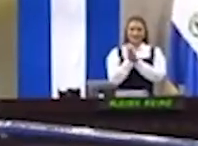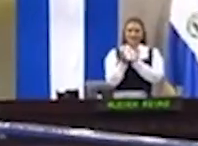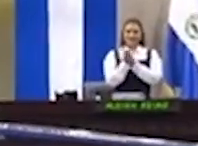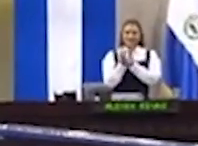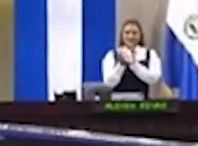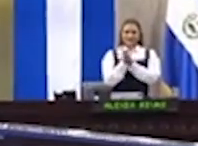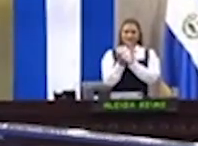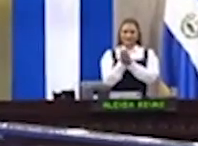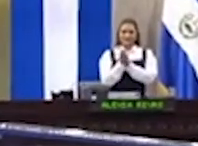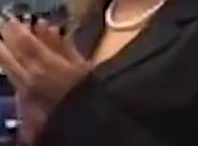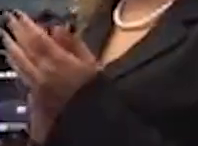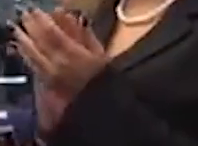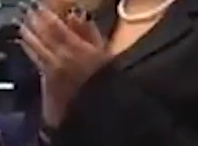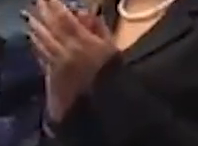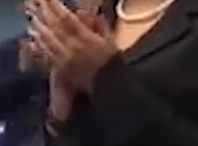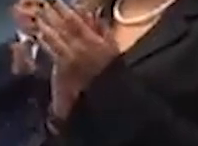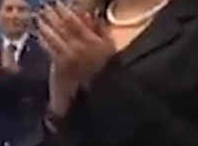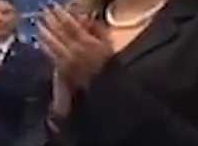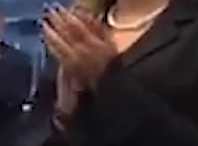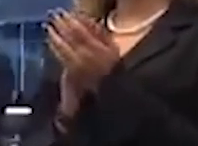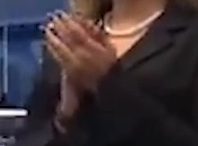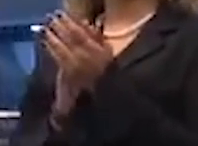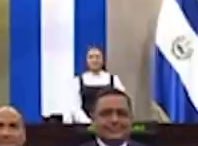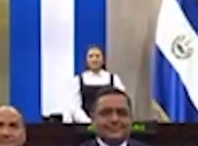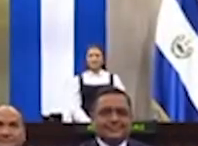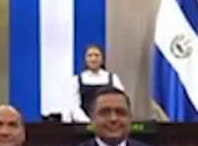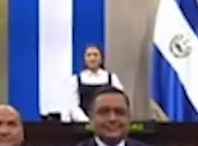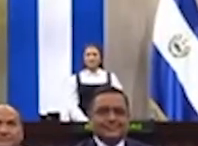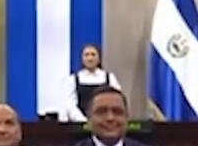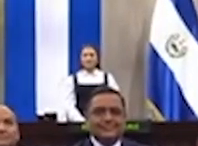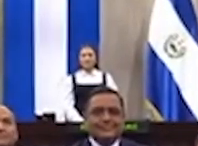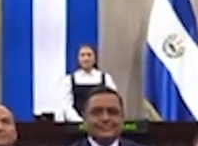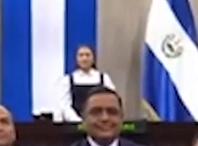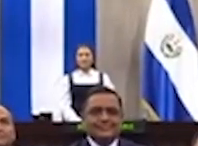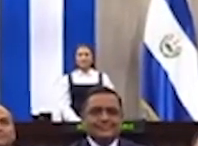hasta 2027 Claudia Saldaña voz de América San Salvador